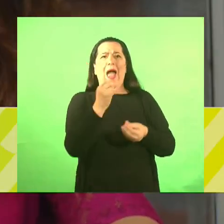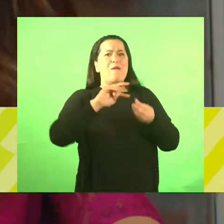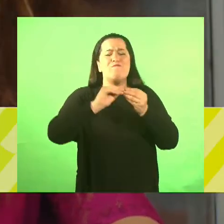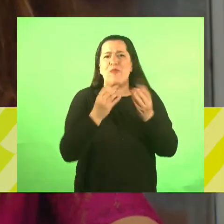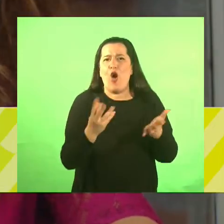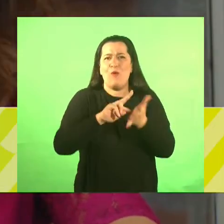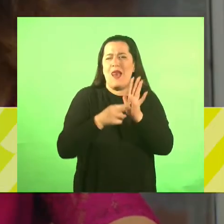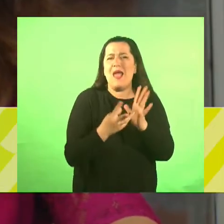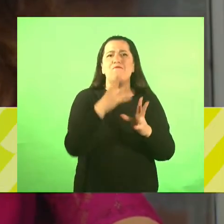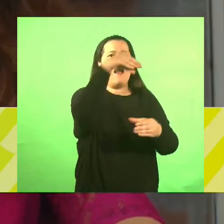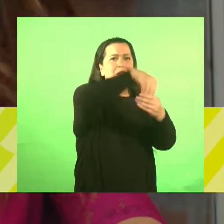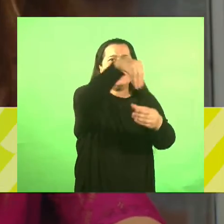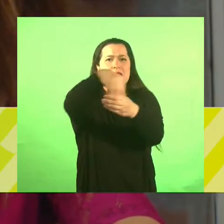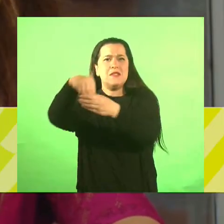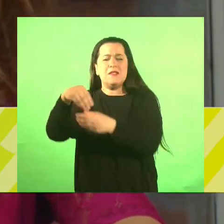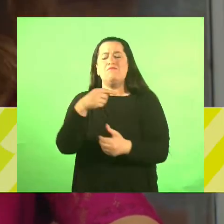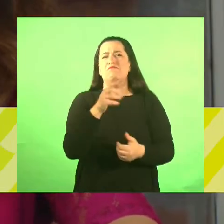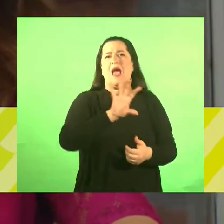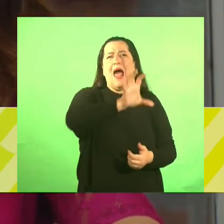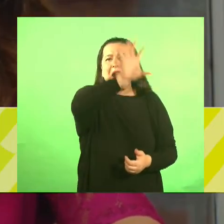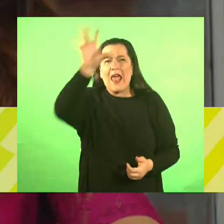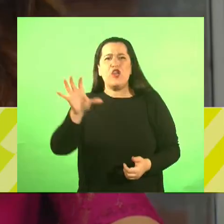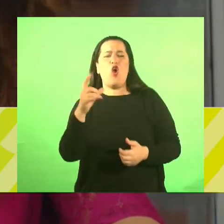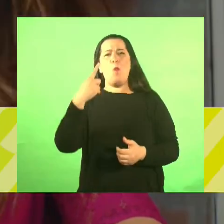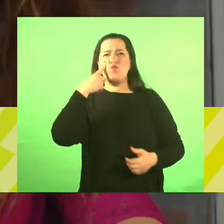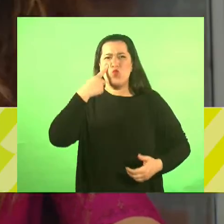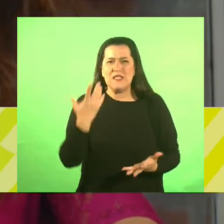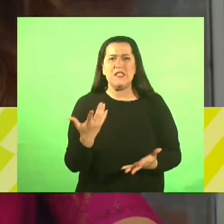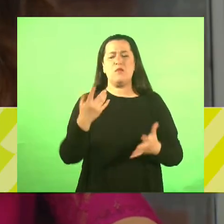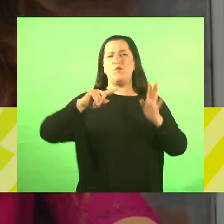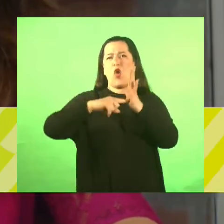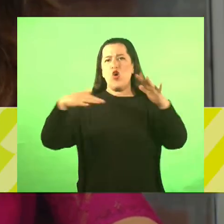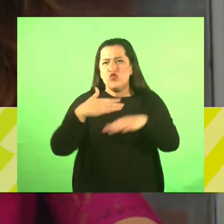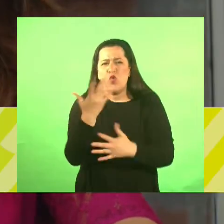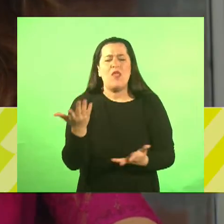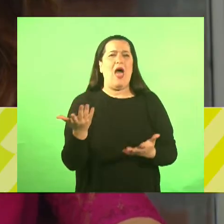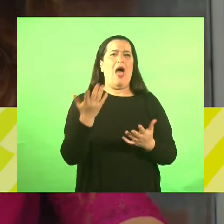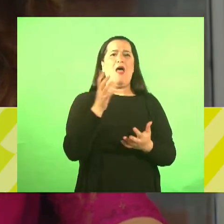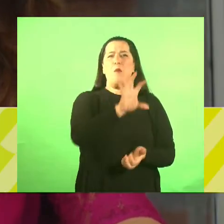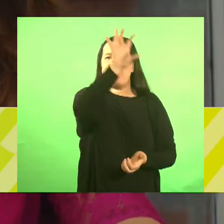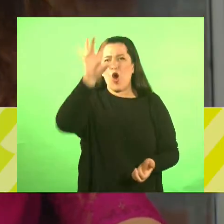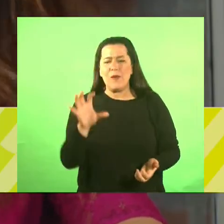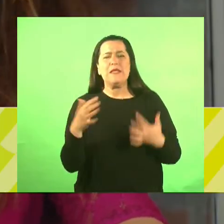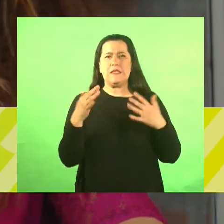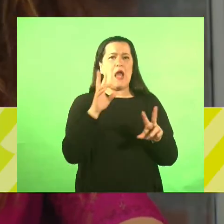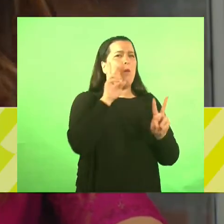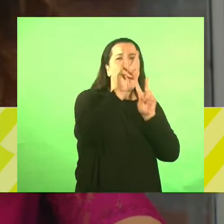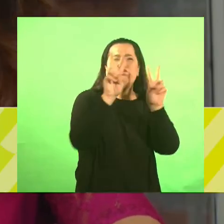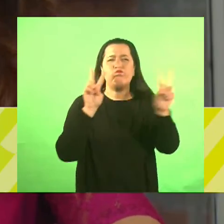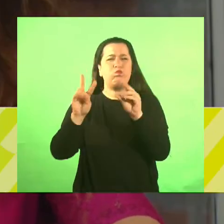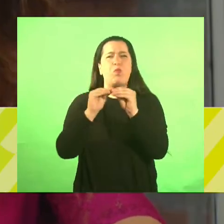que suceden en cada región, en cada municipio, en cada ciudad, en cada provincia. A lo largo de